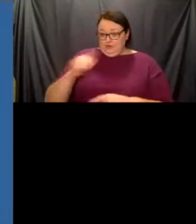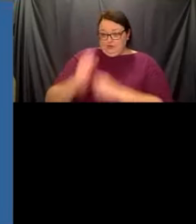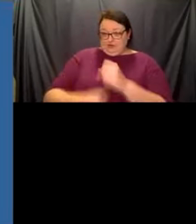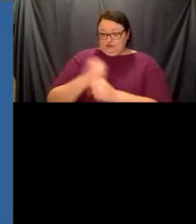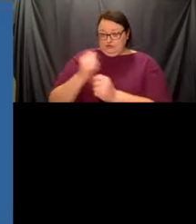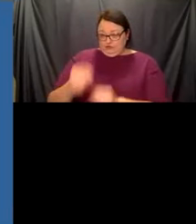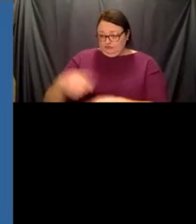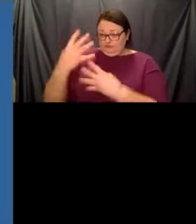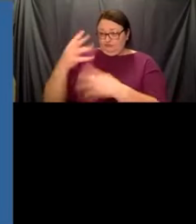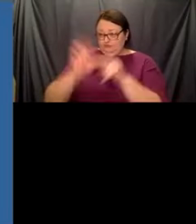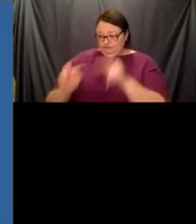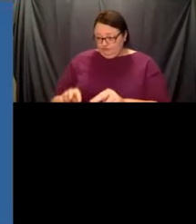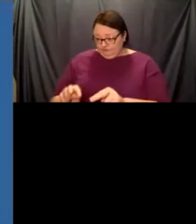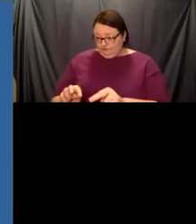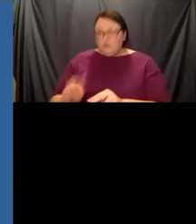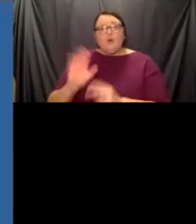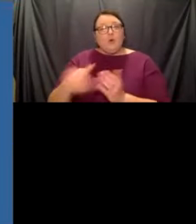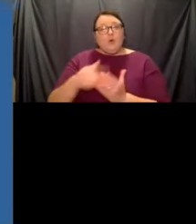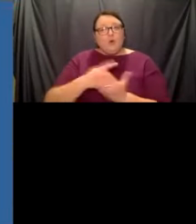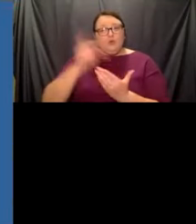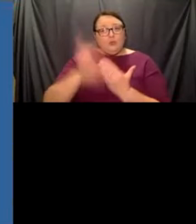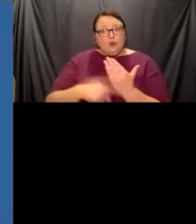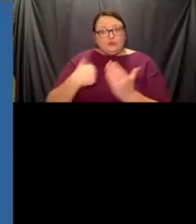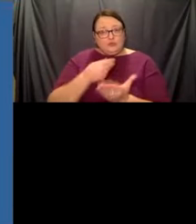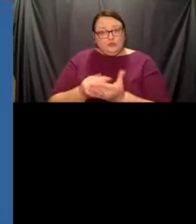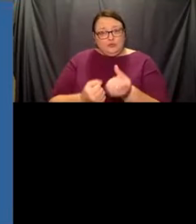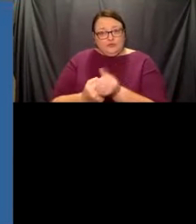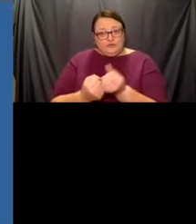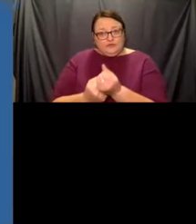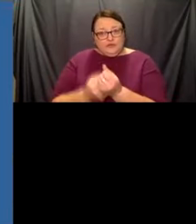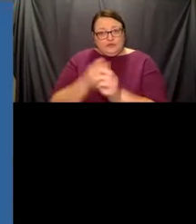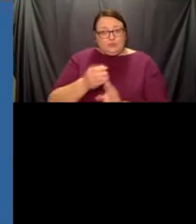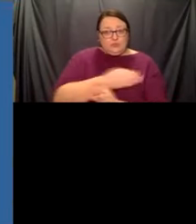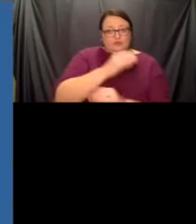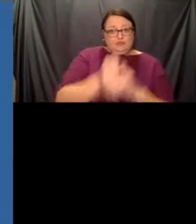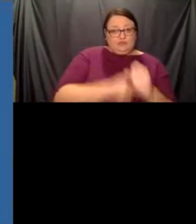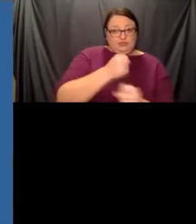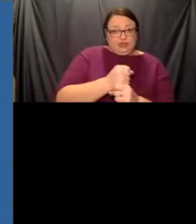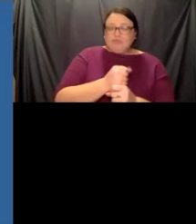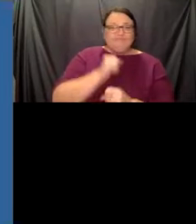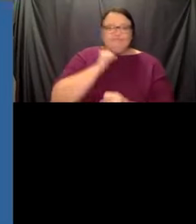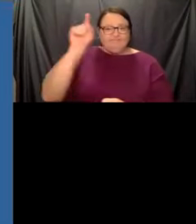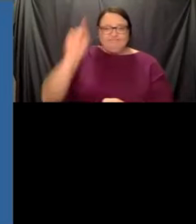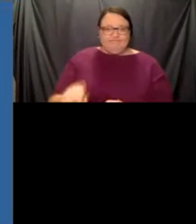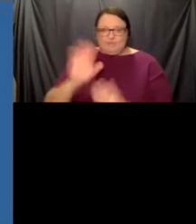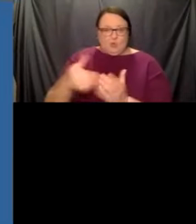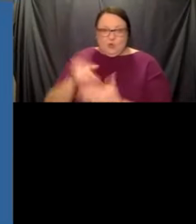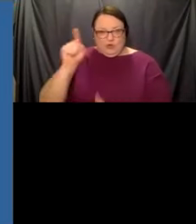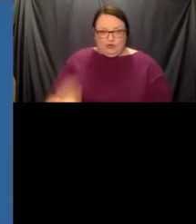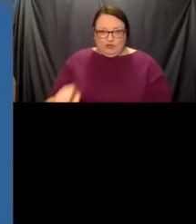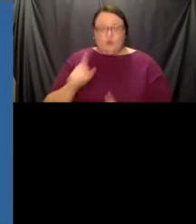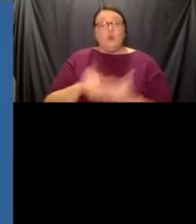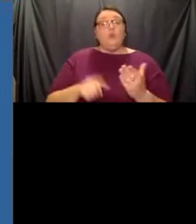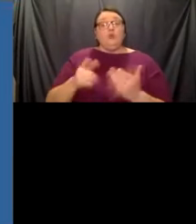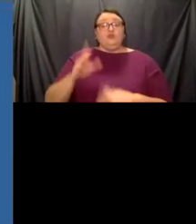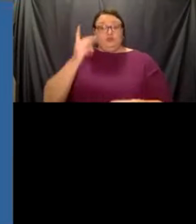Hablando de el proyecto CAPER, lo que usted ve no son todos los programas en